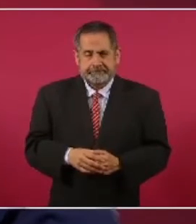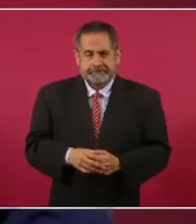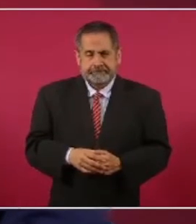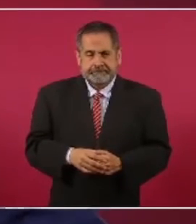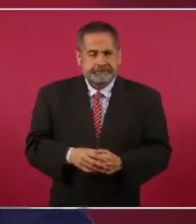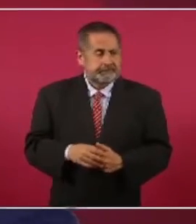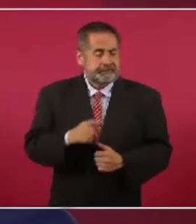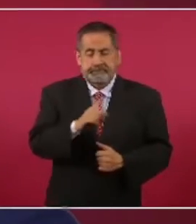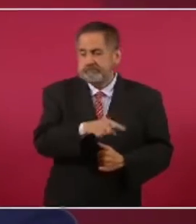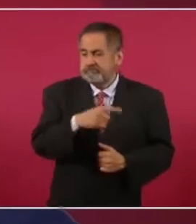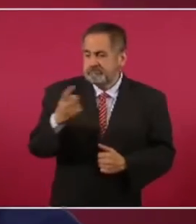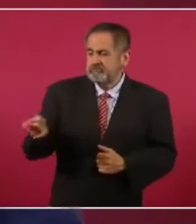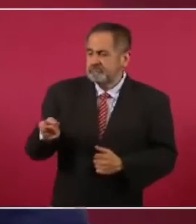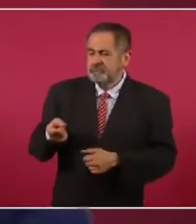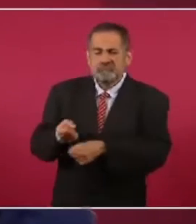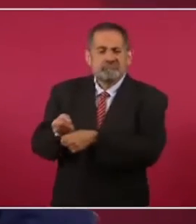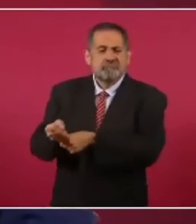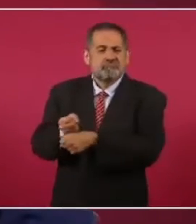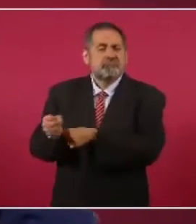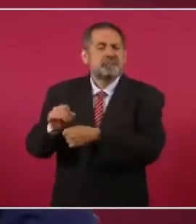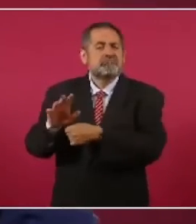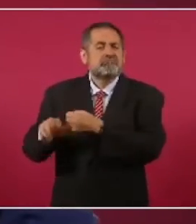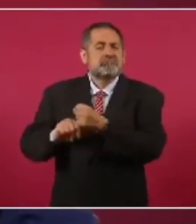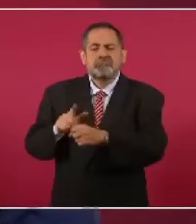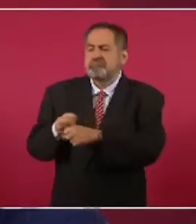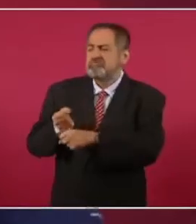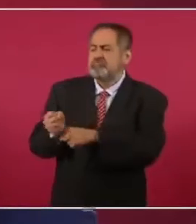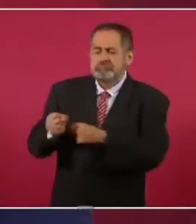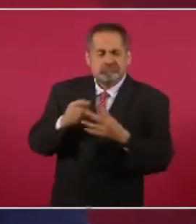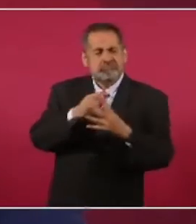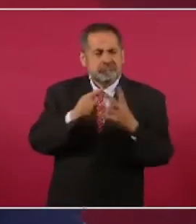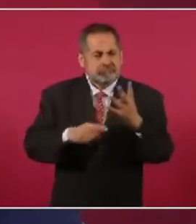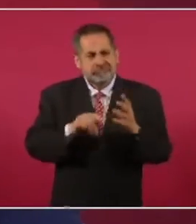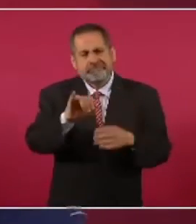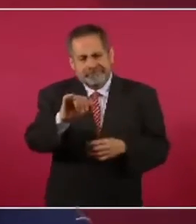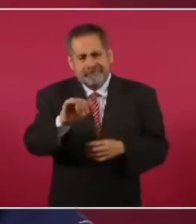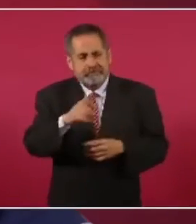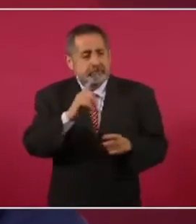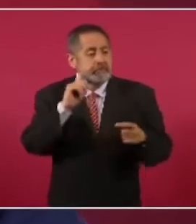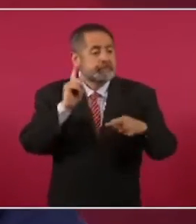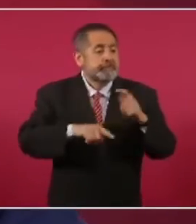que llevan al maltrato animal. Eso es lo fundamental.